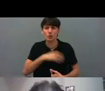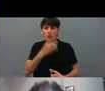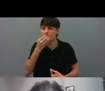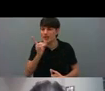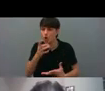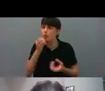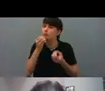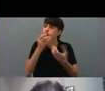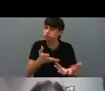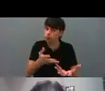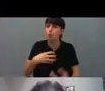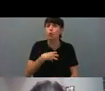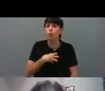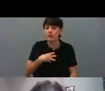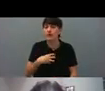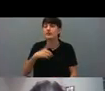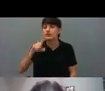es pedir ayuda.